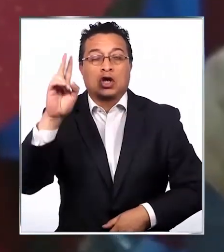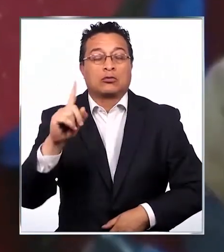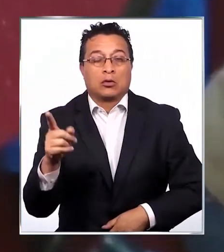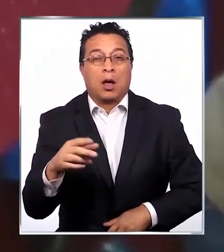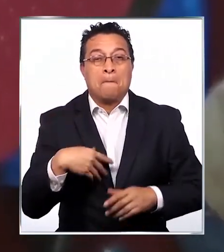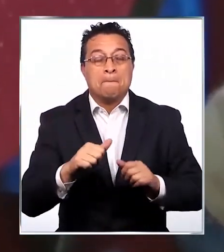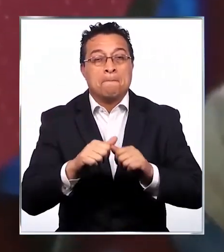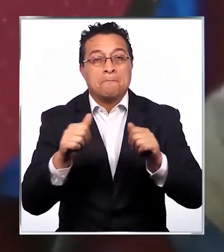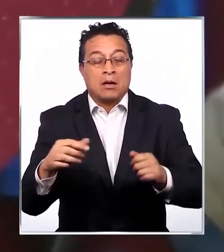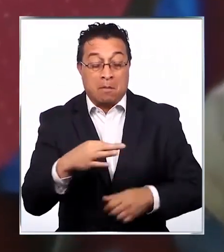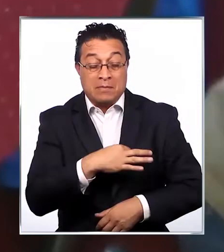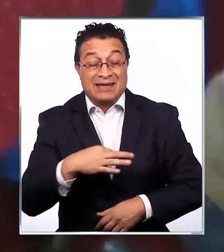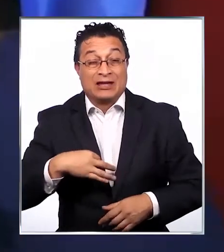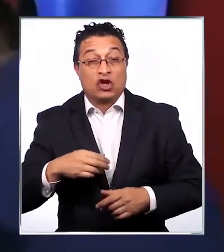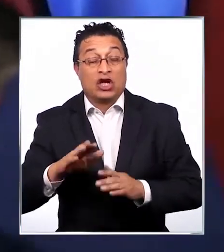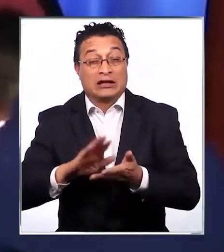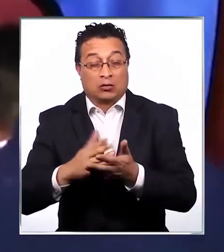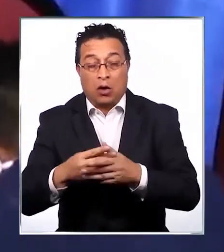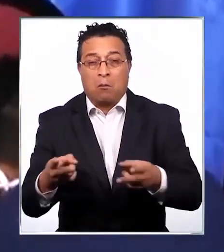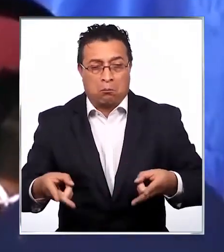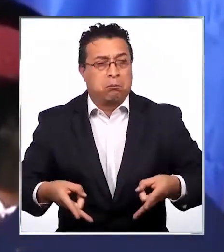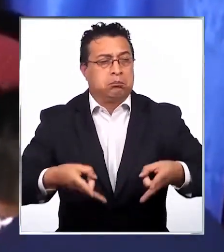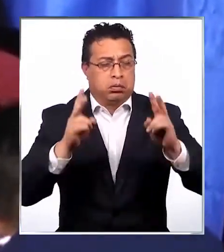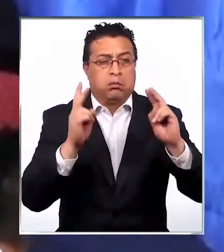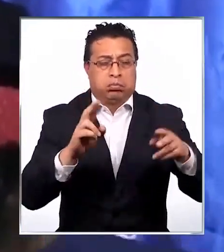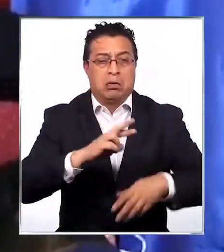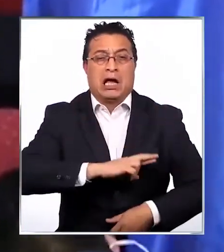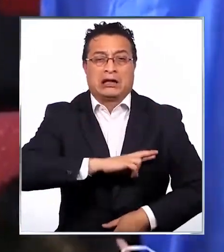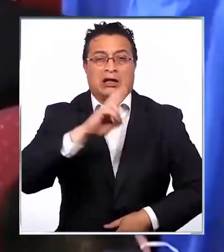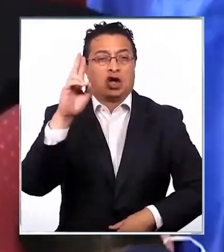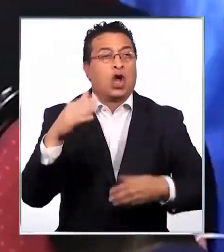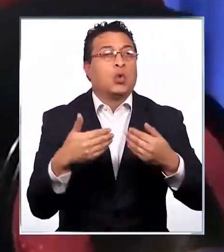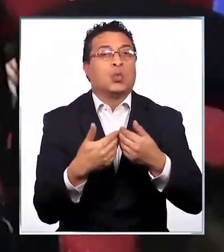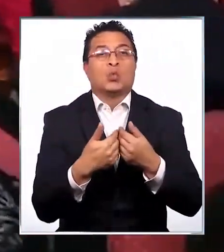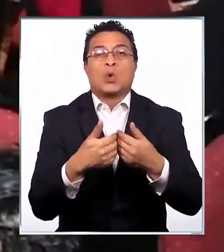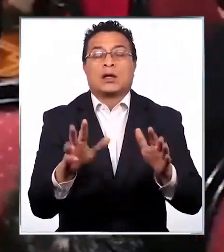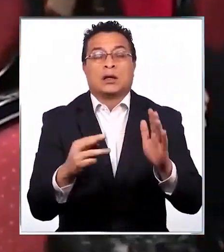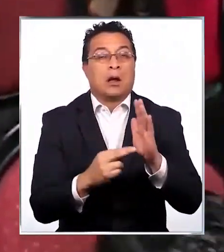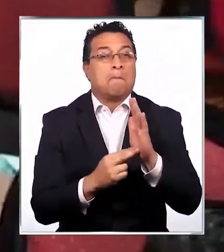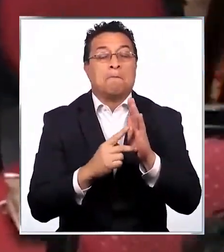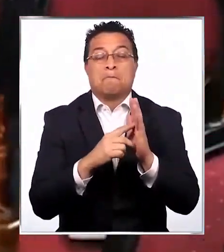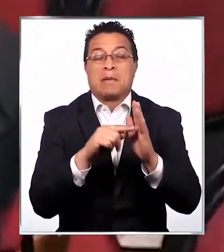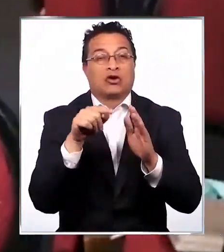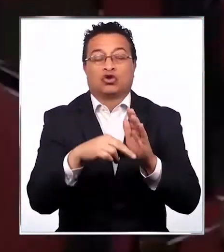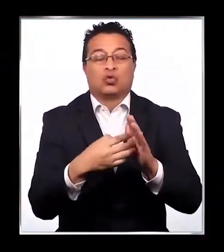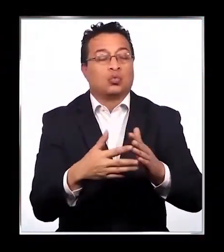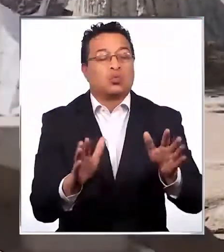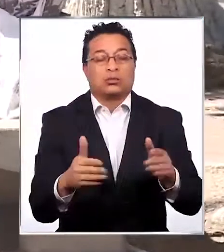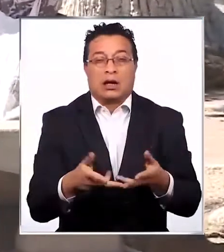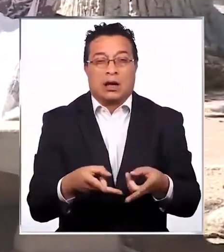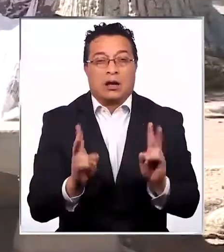mucho más allá del Ministerio de Salud y autorizó las ceremonias religiosas en cualquier fase del plan paso a paso.